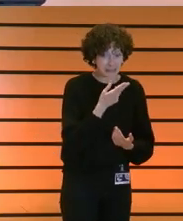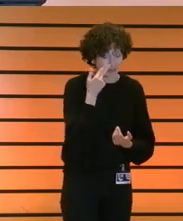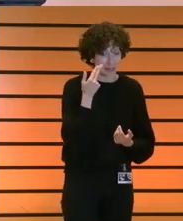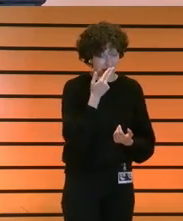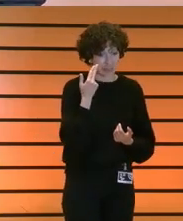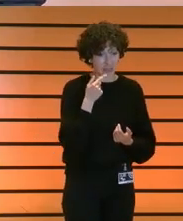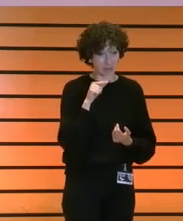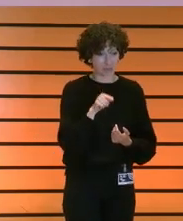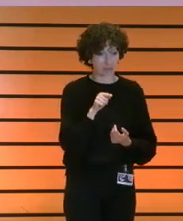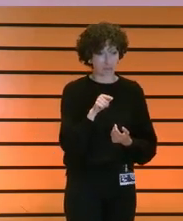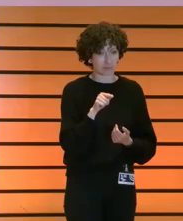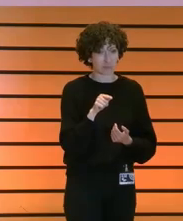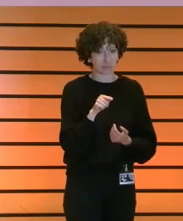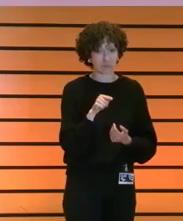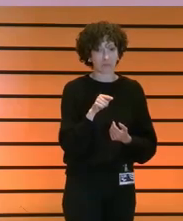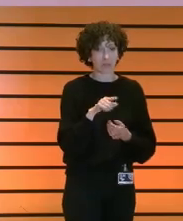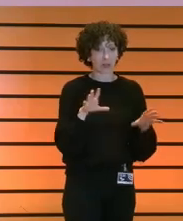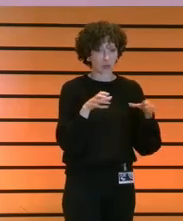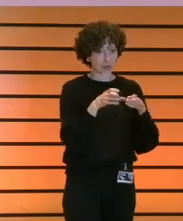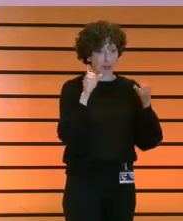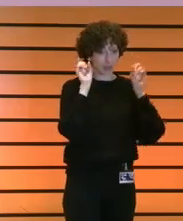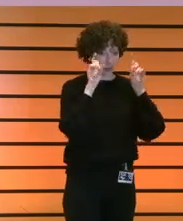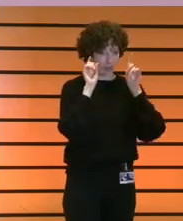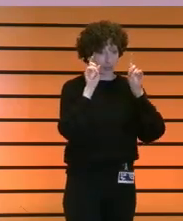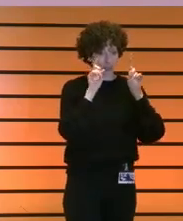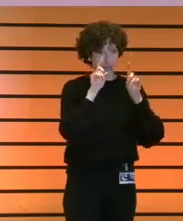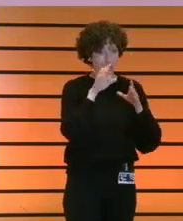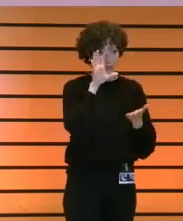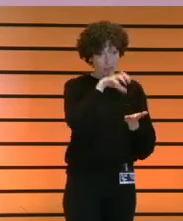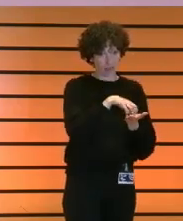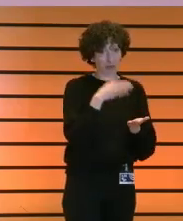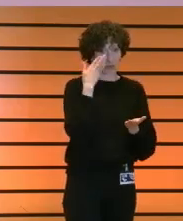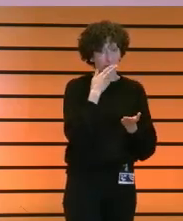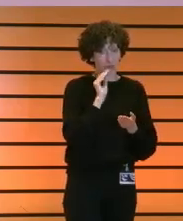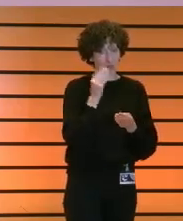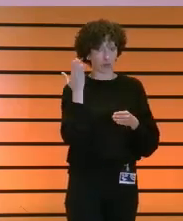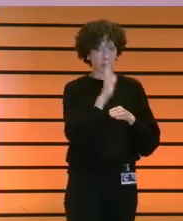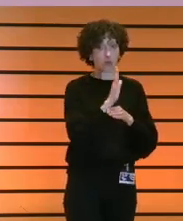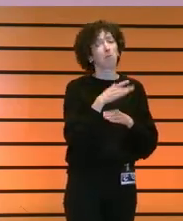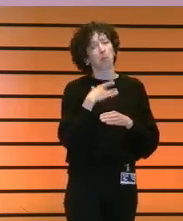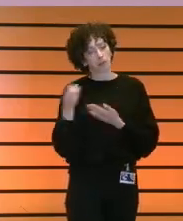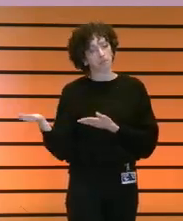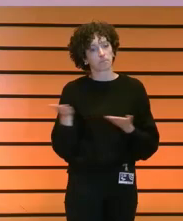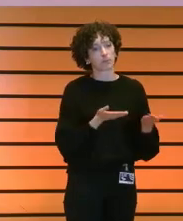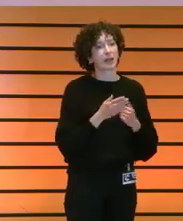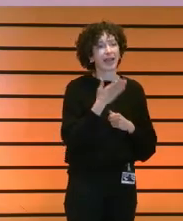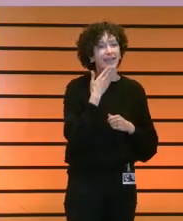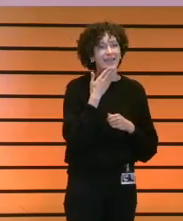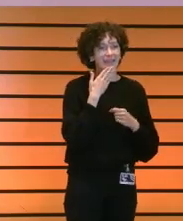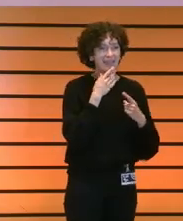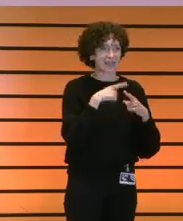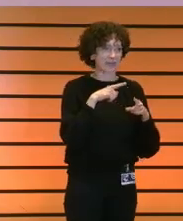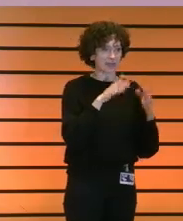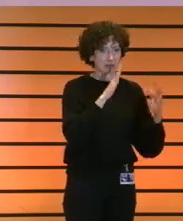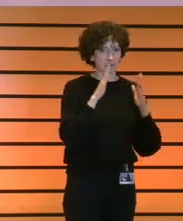interés en presentarlos a la comunidad educativa de su centro, los tenga disponibles, con diferentes rangos de edades, ¿vale? Porque no es